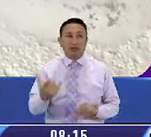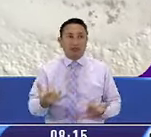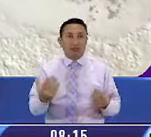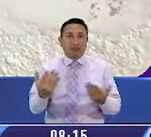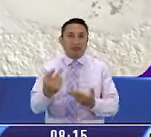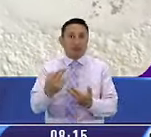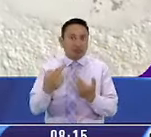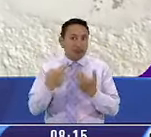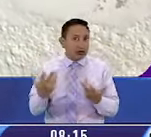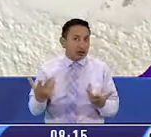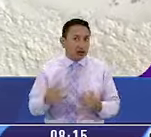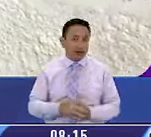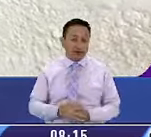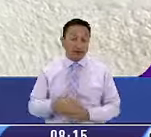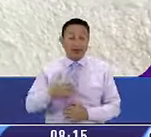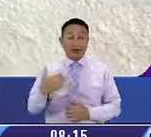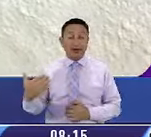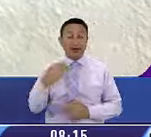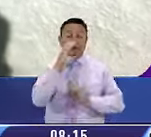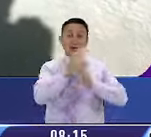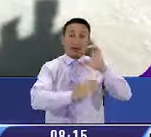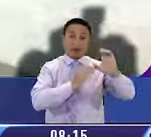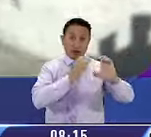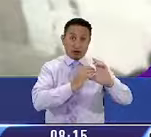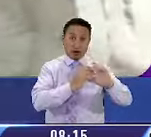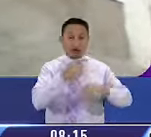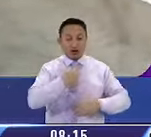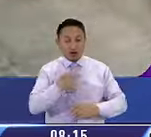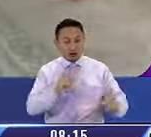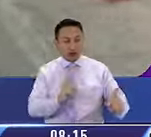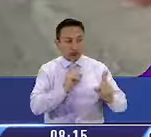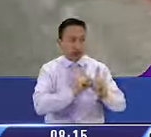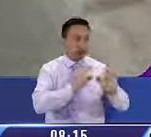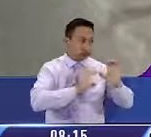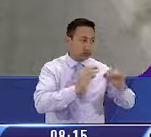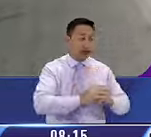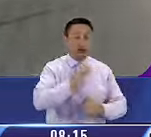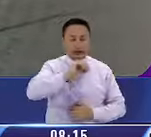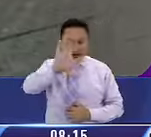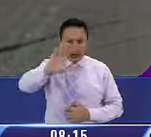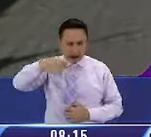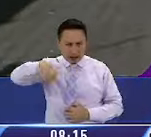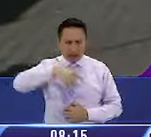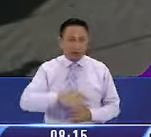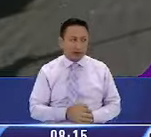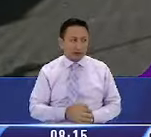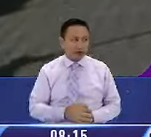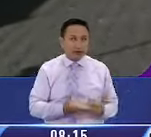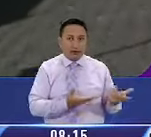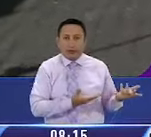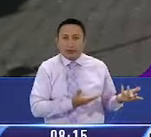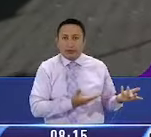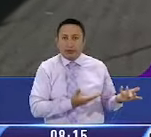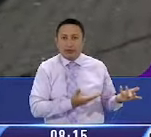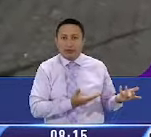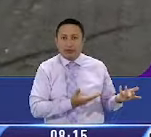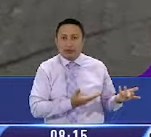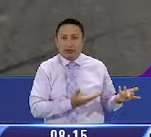Y después, bueno, nos fuimos al condado Shop y ahí personalmente hablamos que ya van a venir y no vinieron. Que desarme esa cosa,